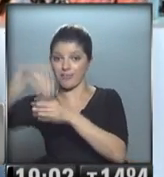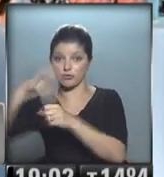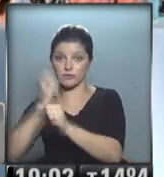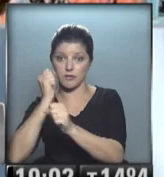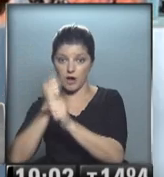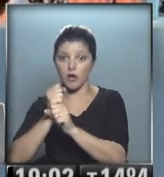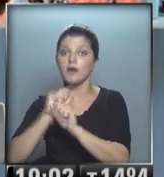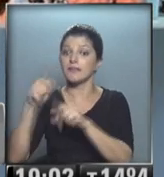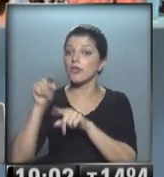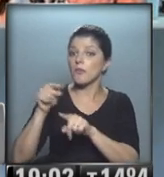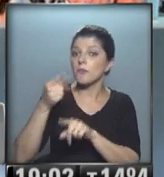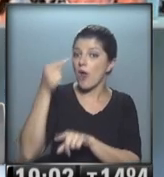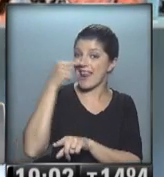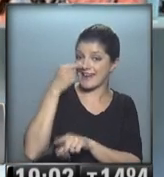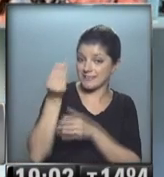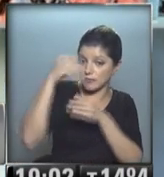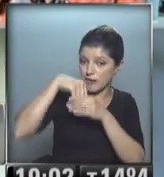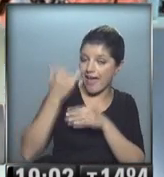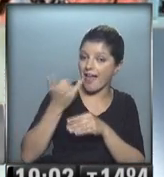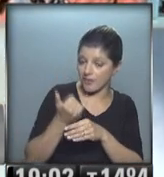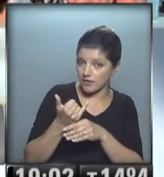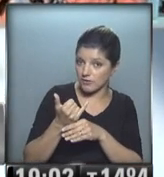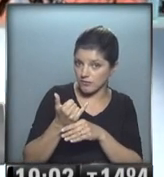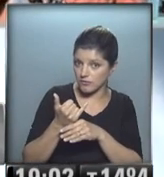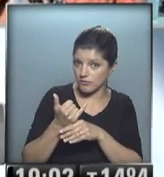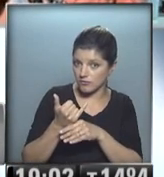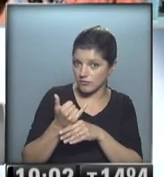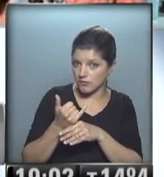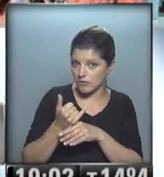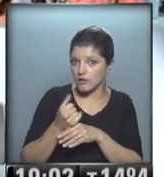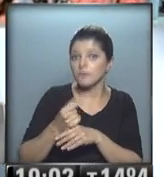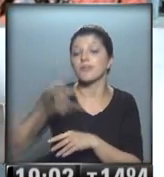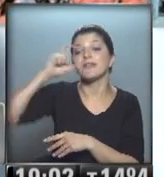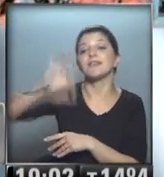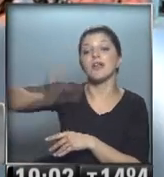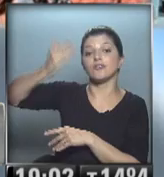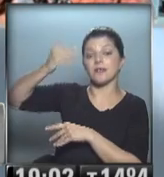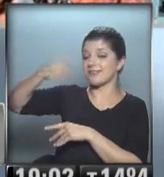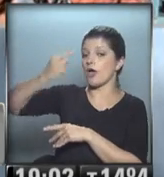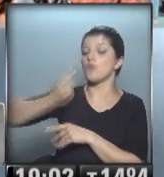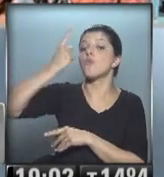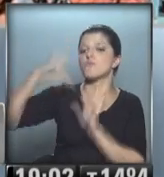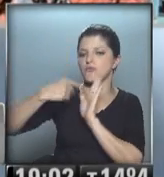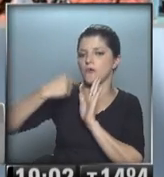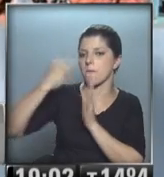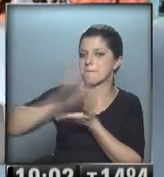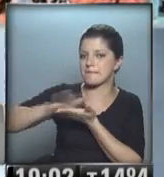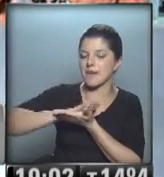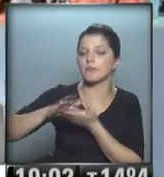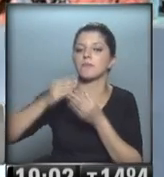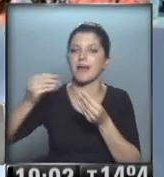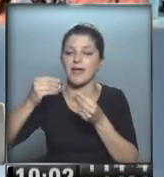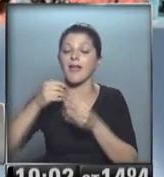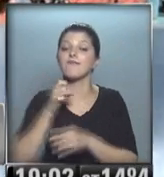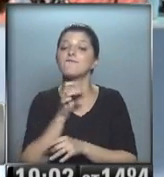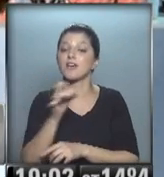las narices el estafilococo. Y es también, durante la década pasada, lo investigaron como una de las principales causas de las